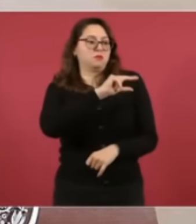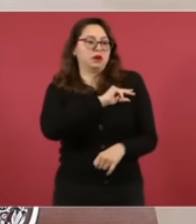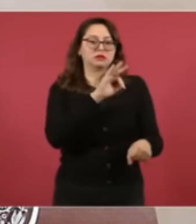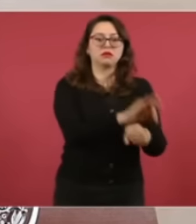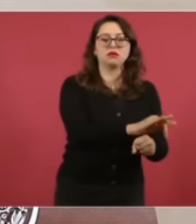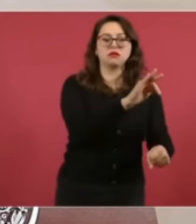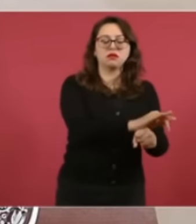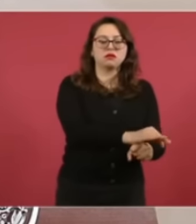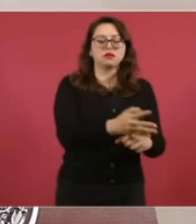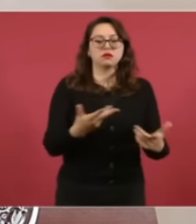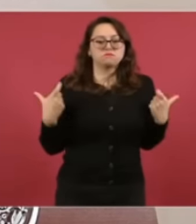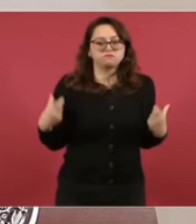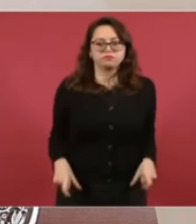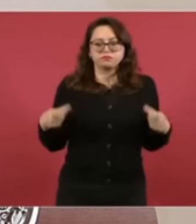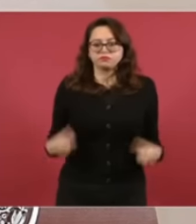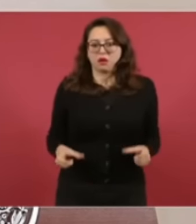onerosos,